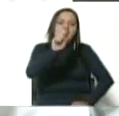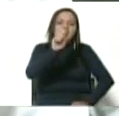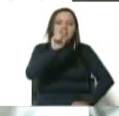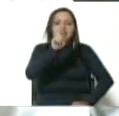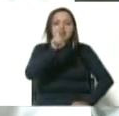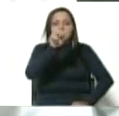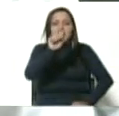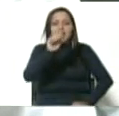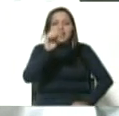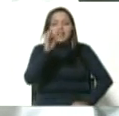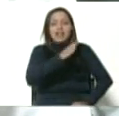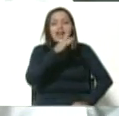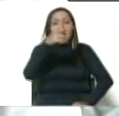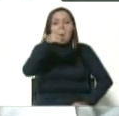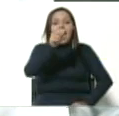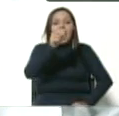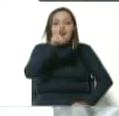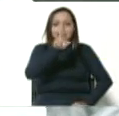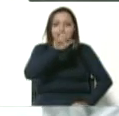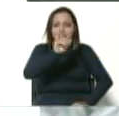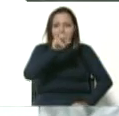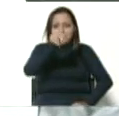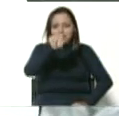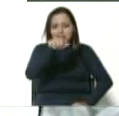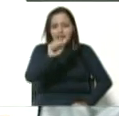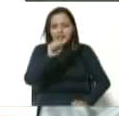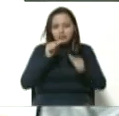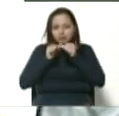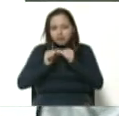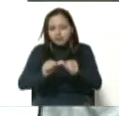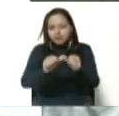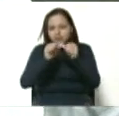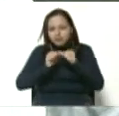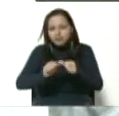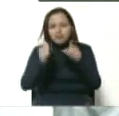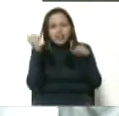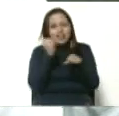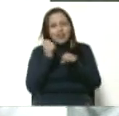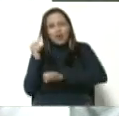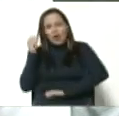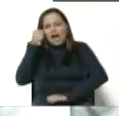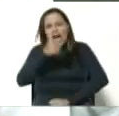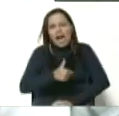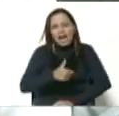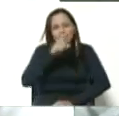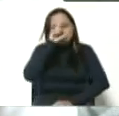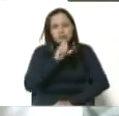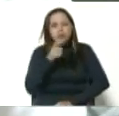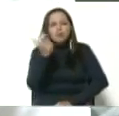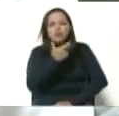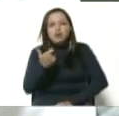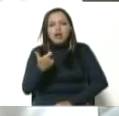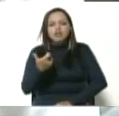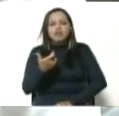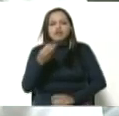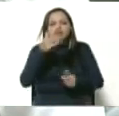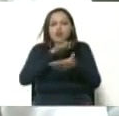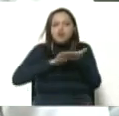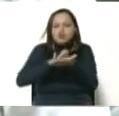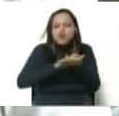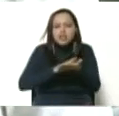años de fundada, de lucha permanente y sostenida por las justas reivindicaciones de